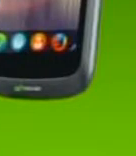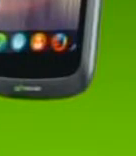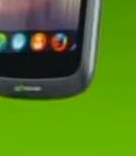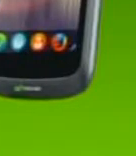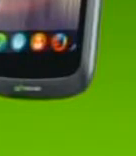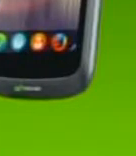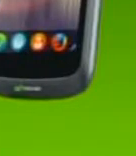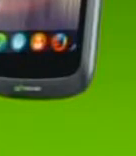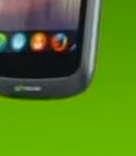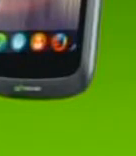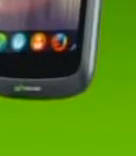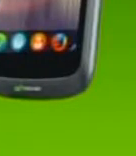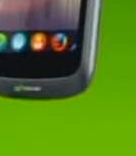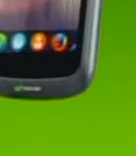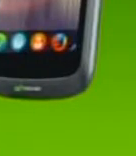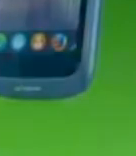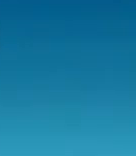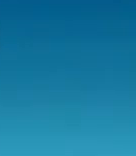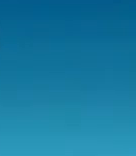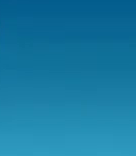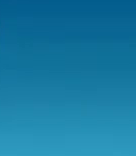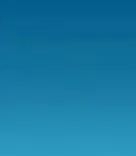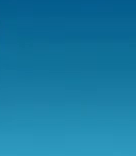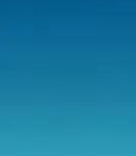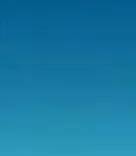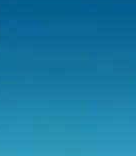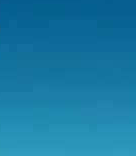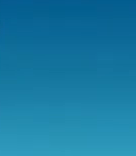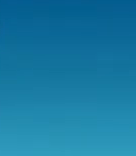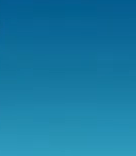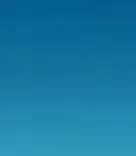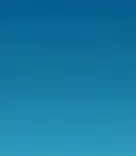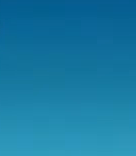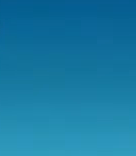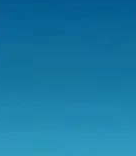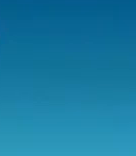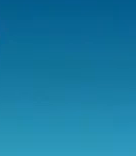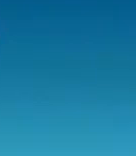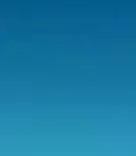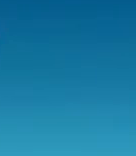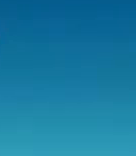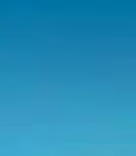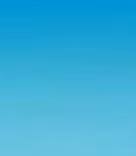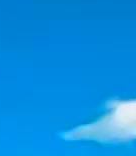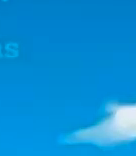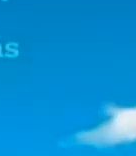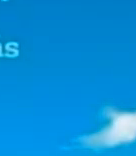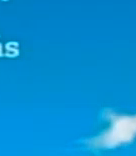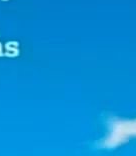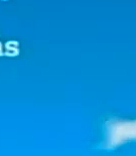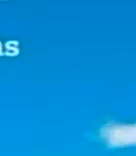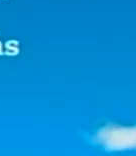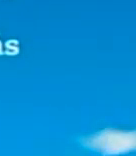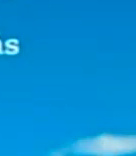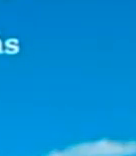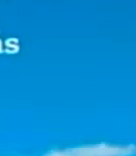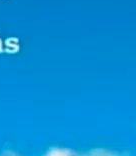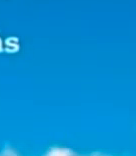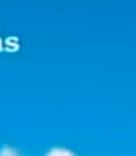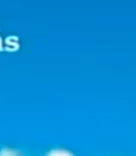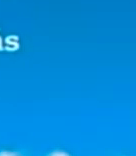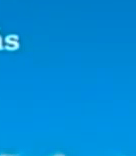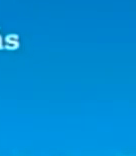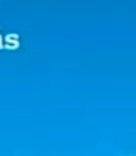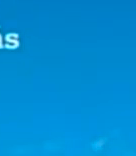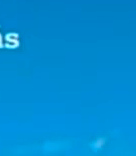desde 149.900 pesos. Activa tus paquetes marcando ya al asterisco 611 numeral. Prueba y comprueba que con prepago